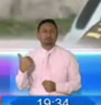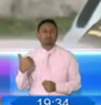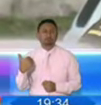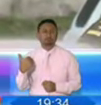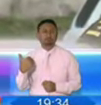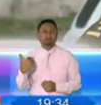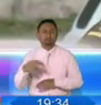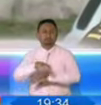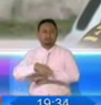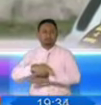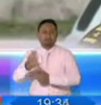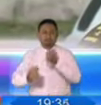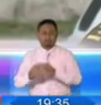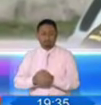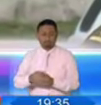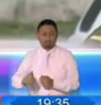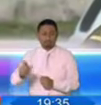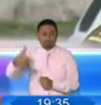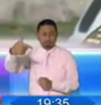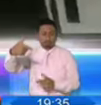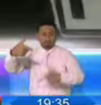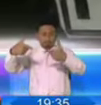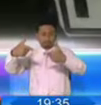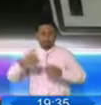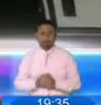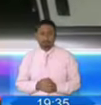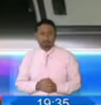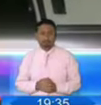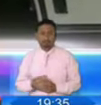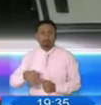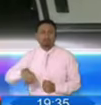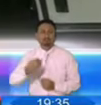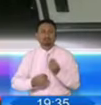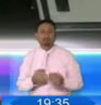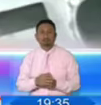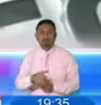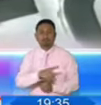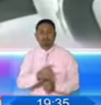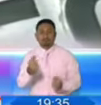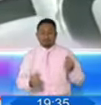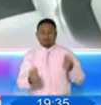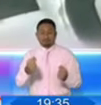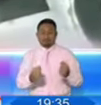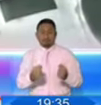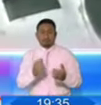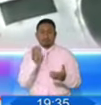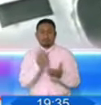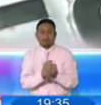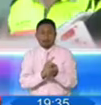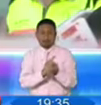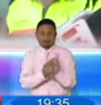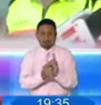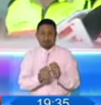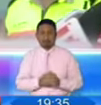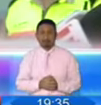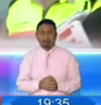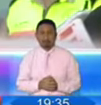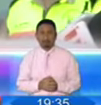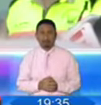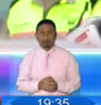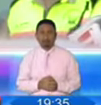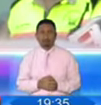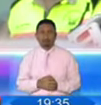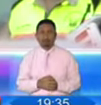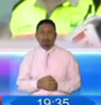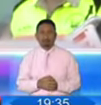accesorios de vehículos robados, las armas con las que intimidan a las personas. Ellos habrían estado usando un automotor con placas adulteradas. Trataban de ponerle el